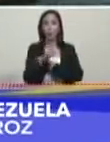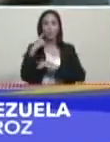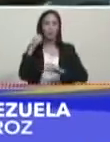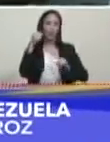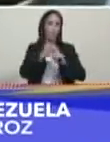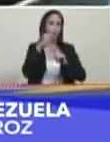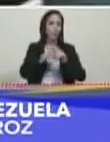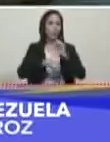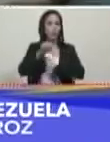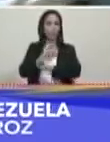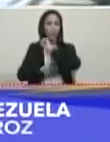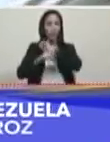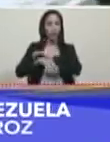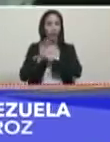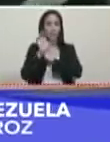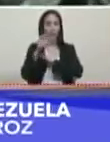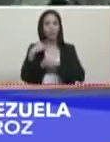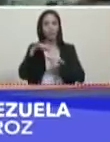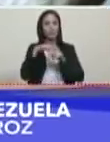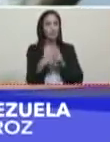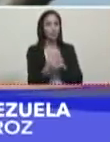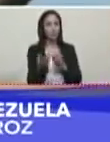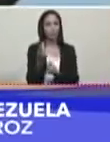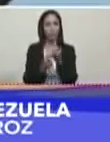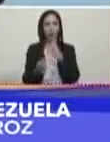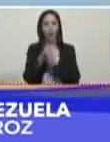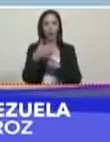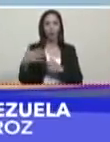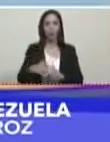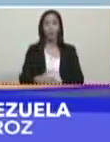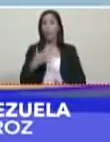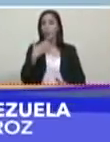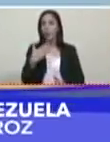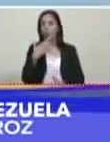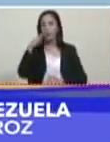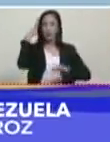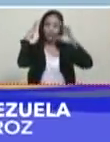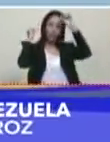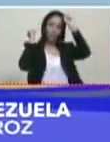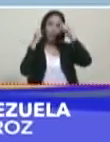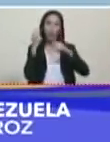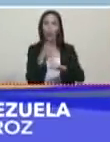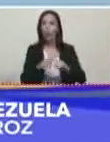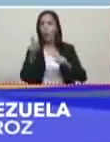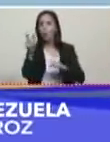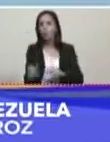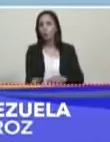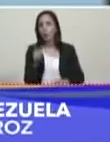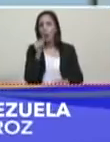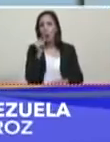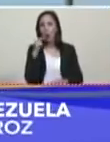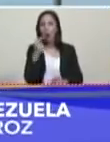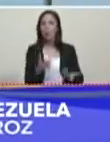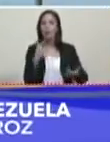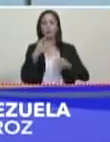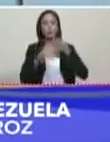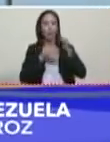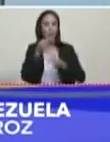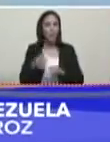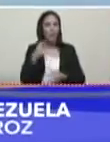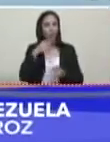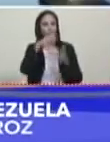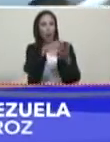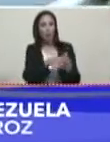luchando con la situación ahora. Gracias, embajador. Bueno, Rogelio, quería pues que nos dieras tu impresión de este